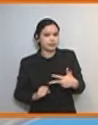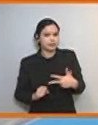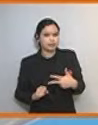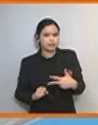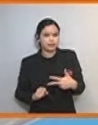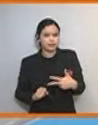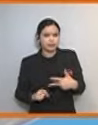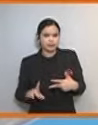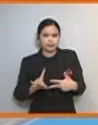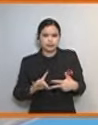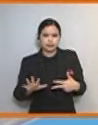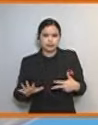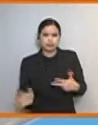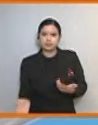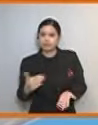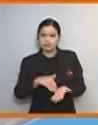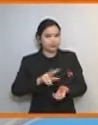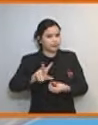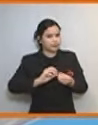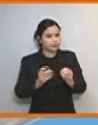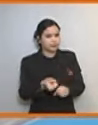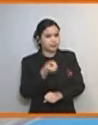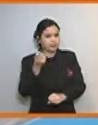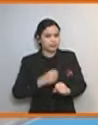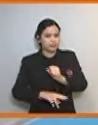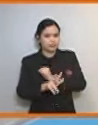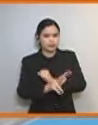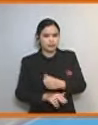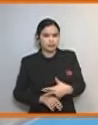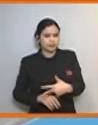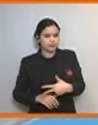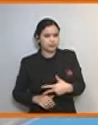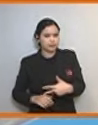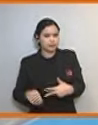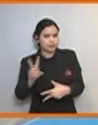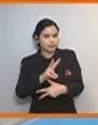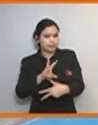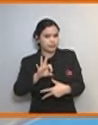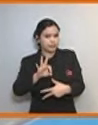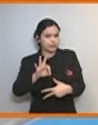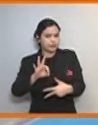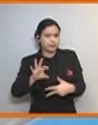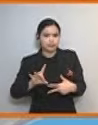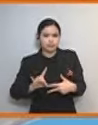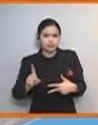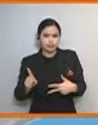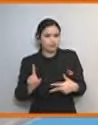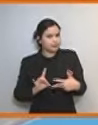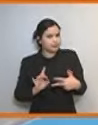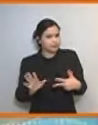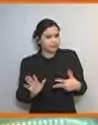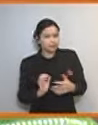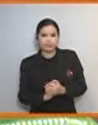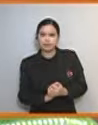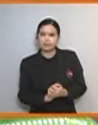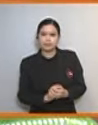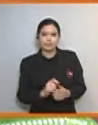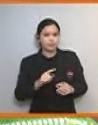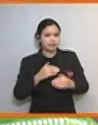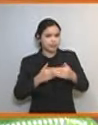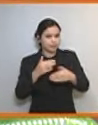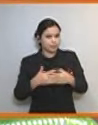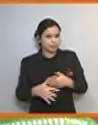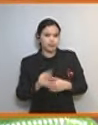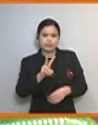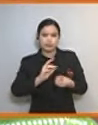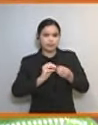Y este es el 85. Los tres números ganadores para Pega 3 son 29, 81 y 85. Continuamos con